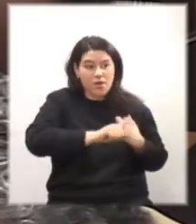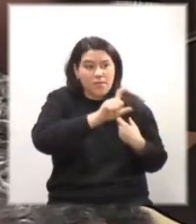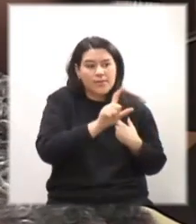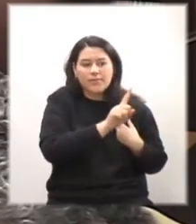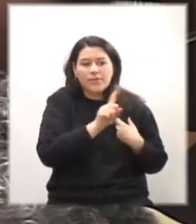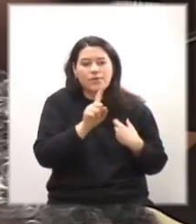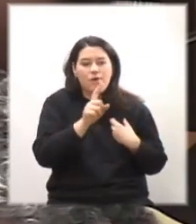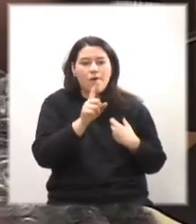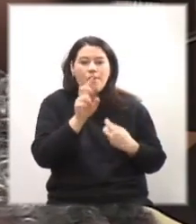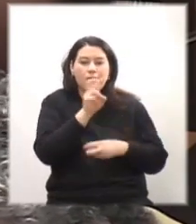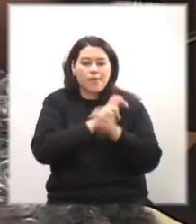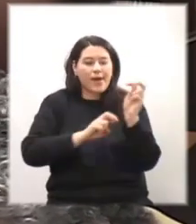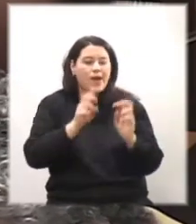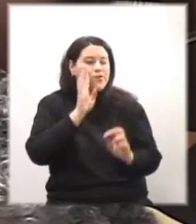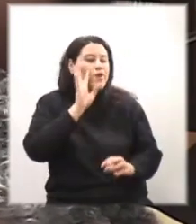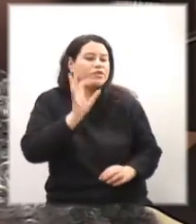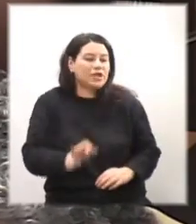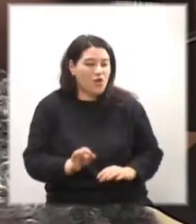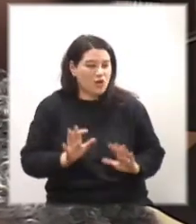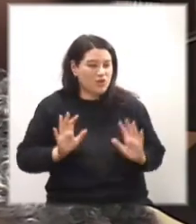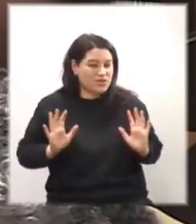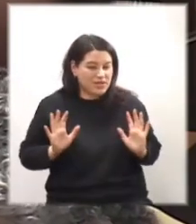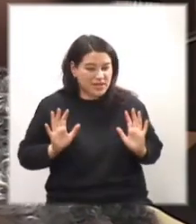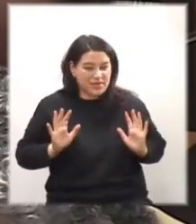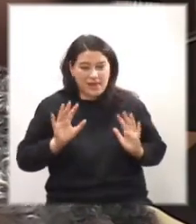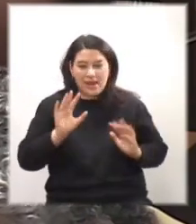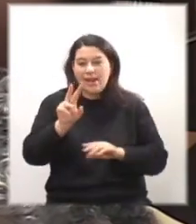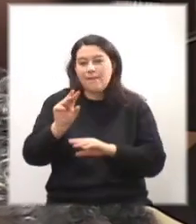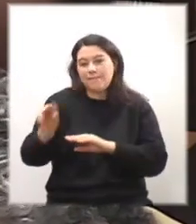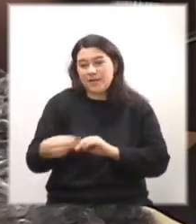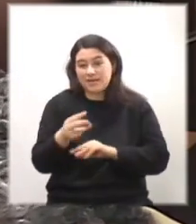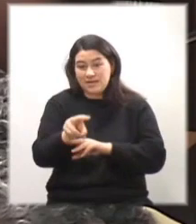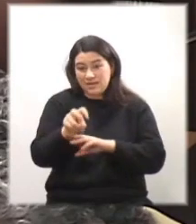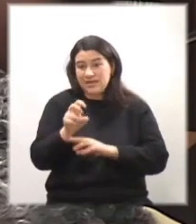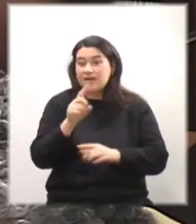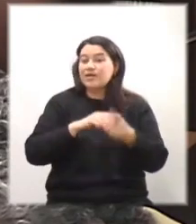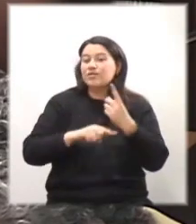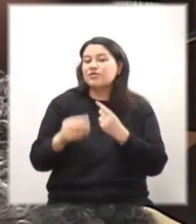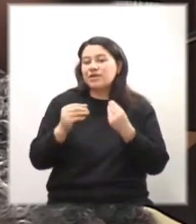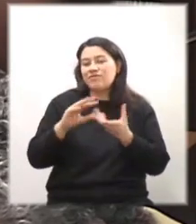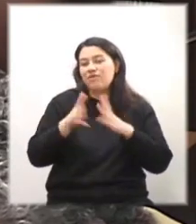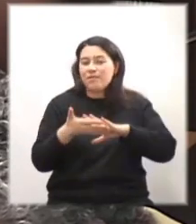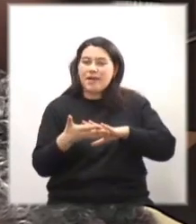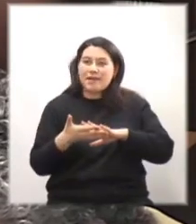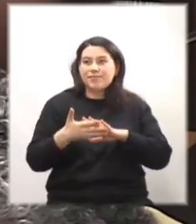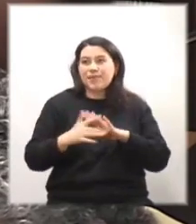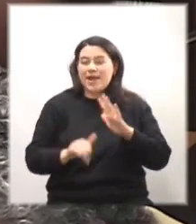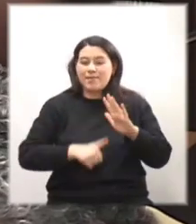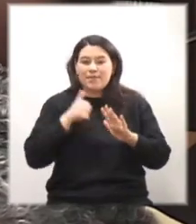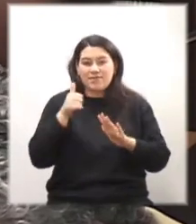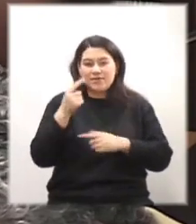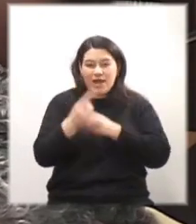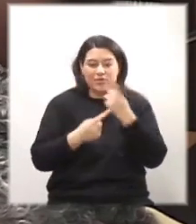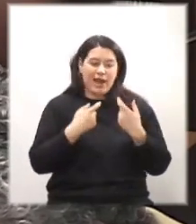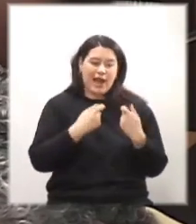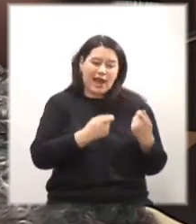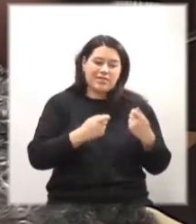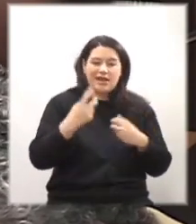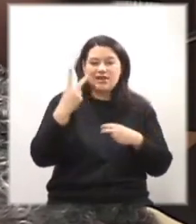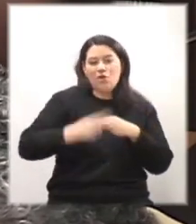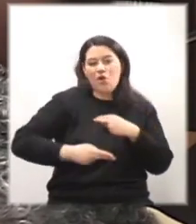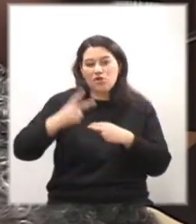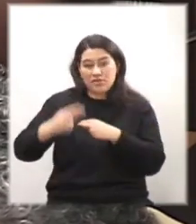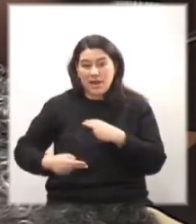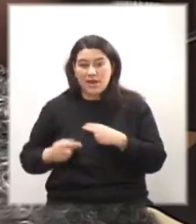que no se note demasiado fiscalmente. Por eso recurre a artilugios para gastar y cortar